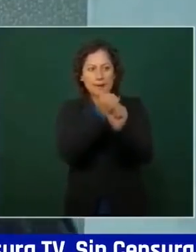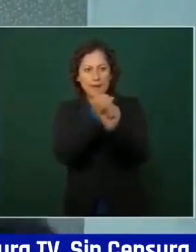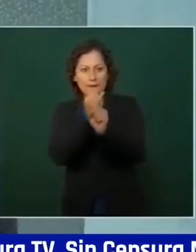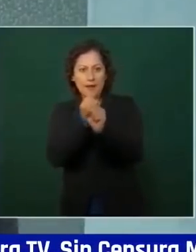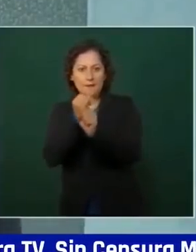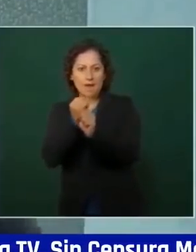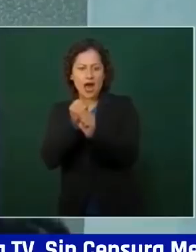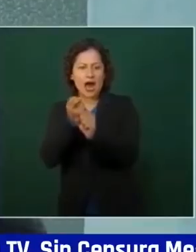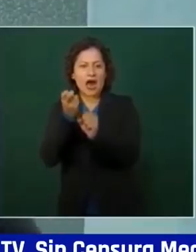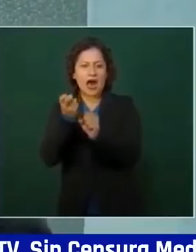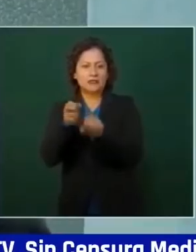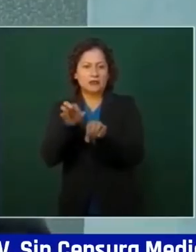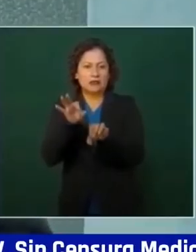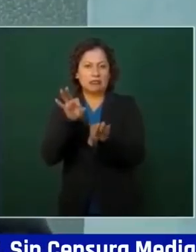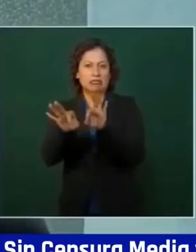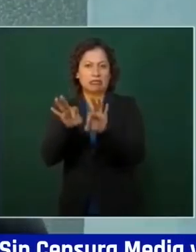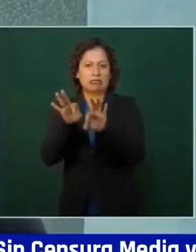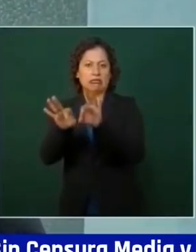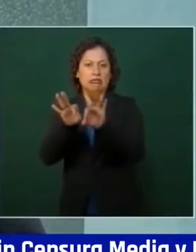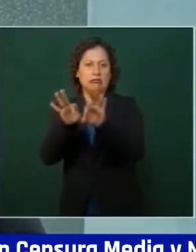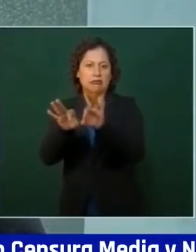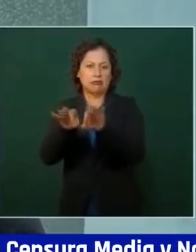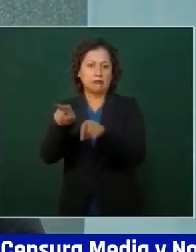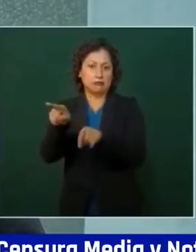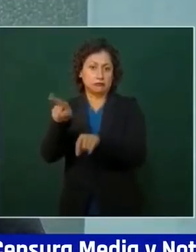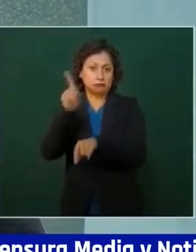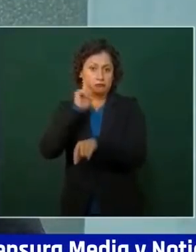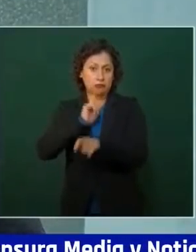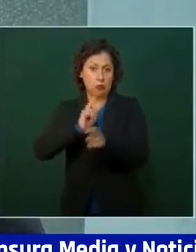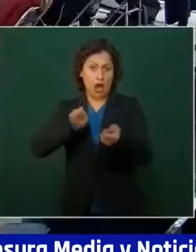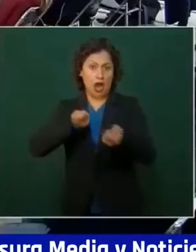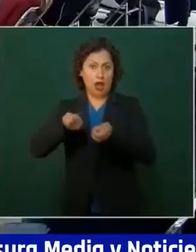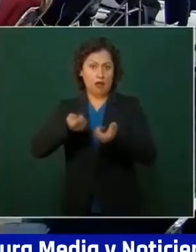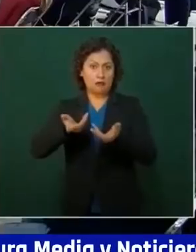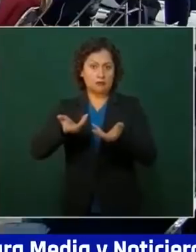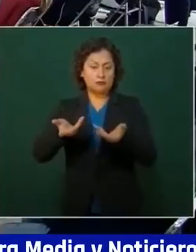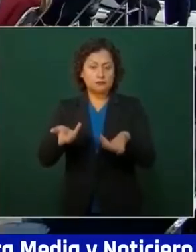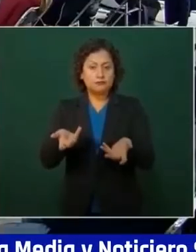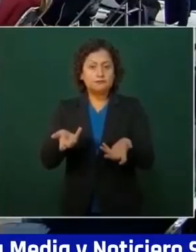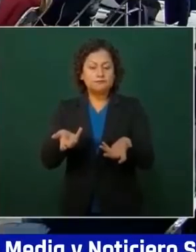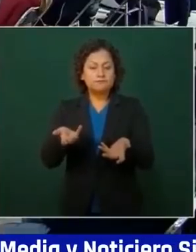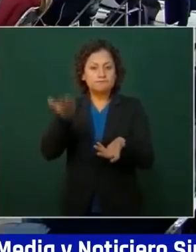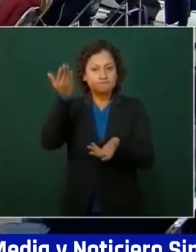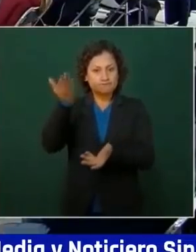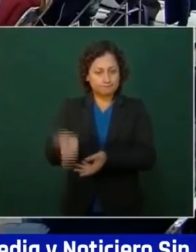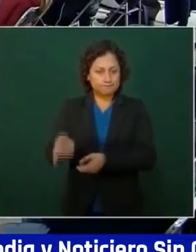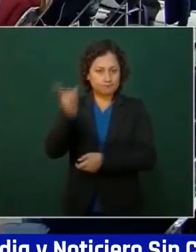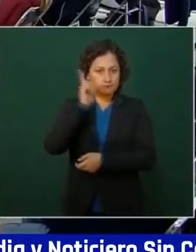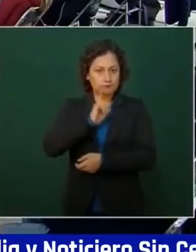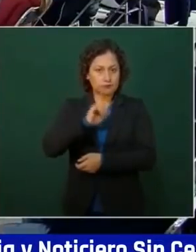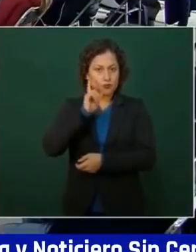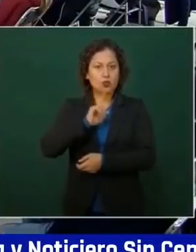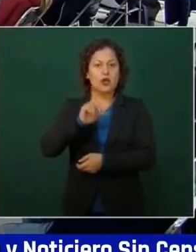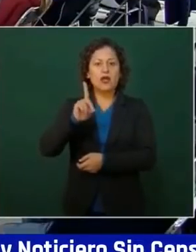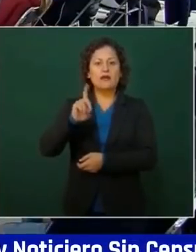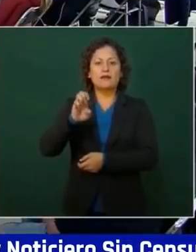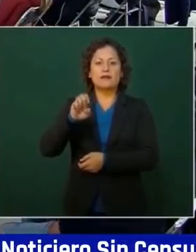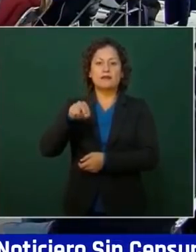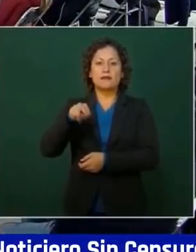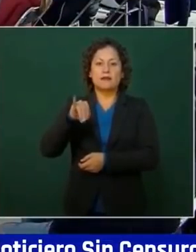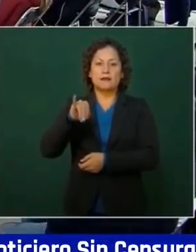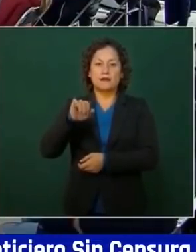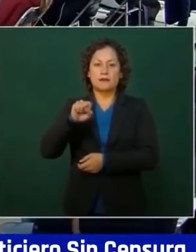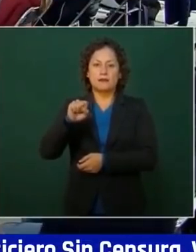Calumniosos, manejados por Carmen Aristegui, la señora esta Denise